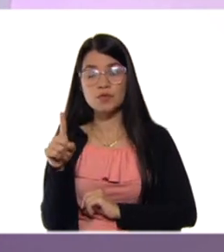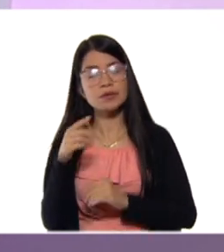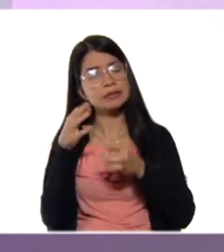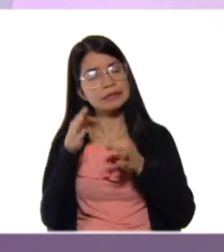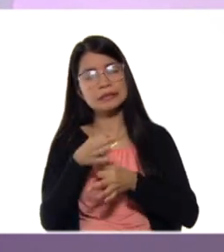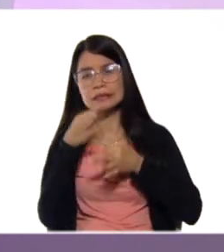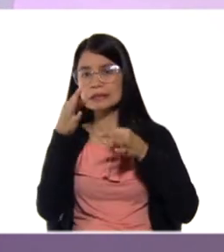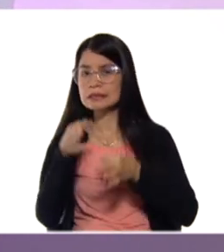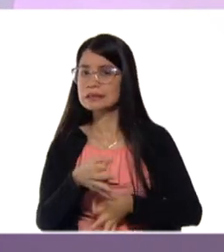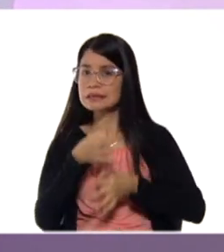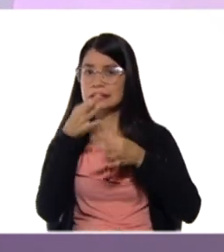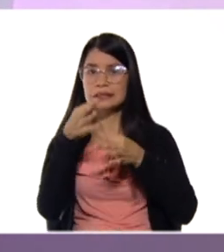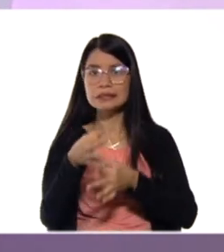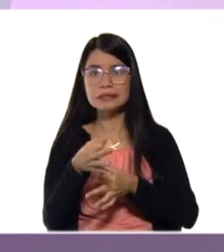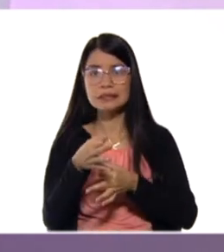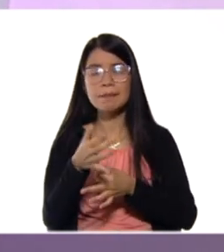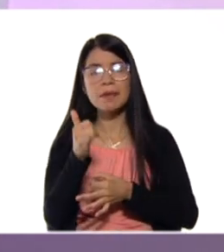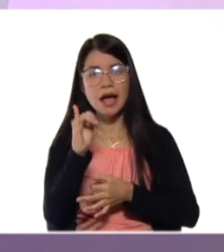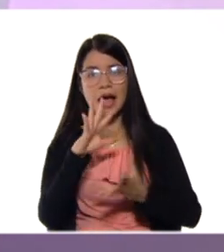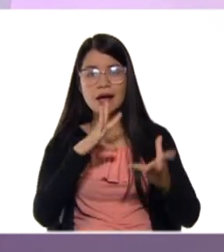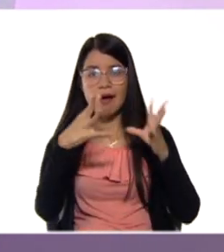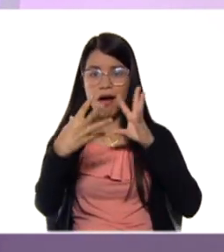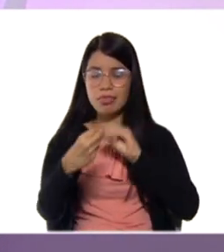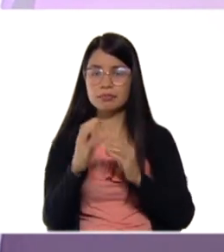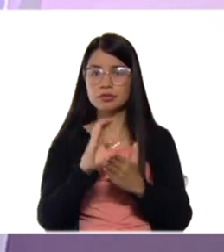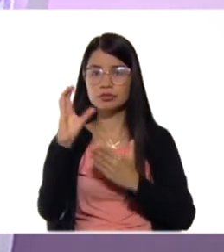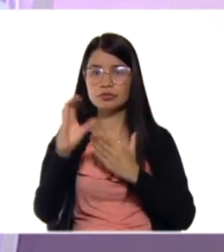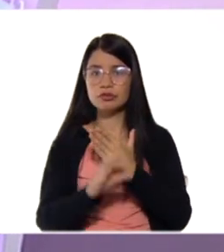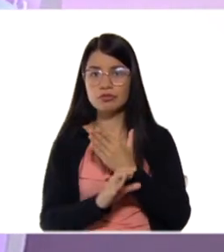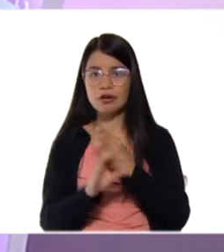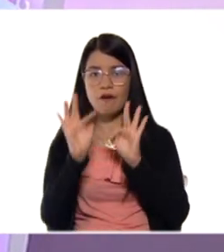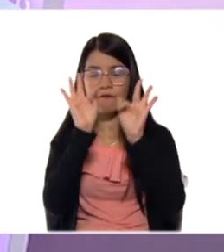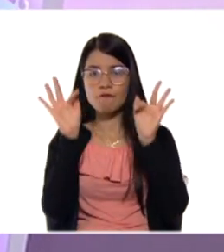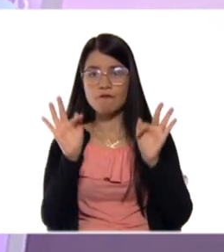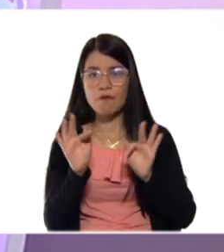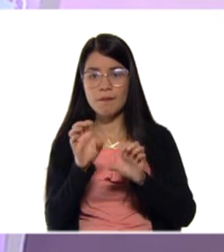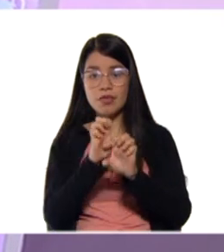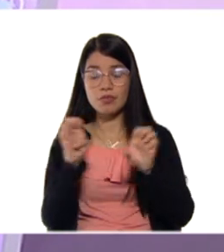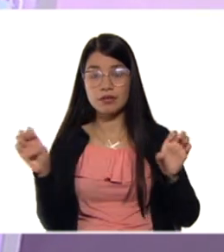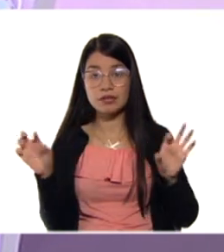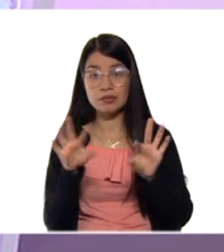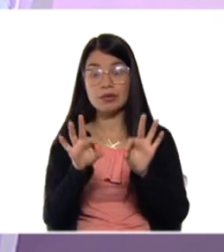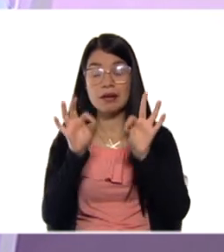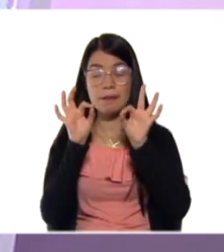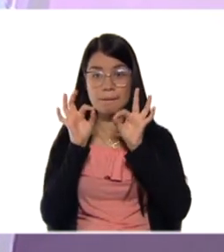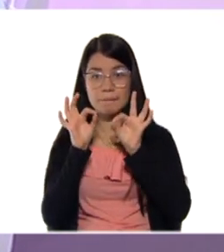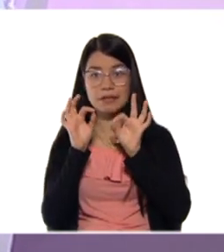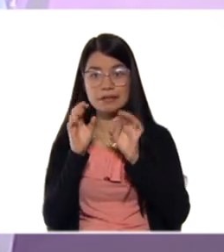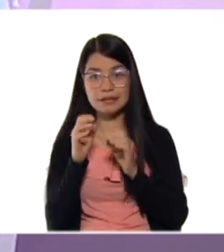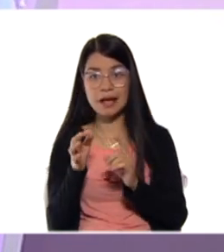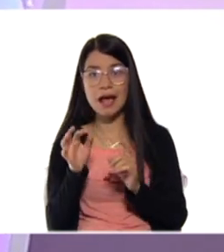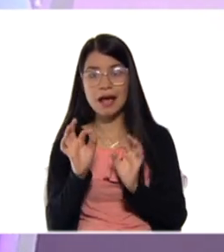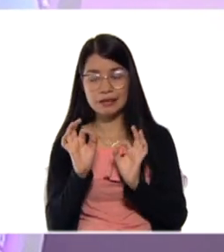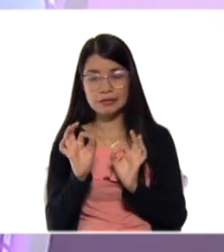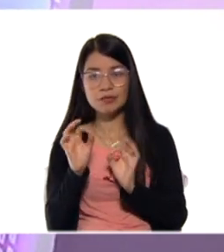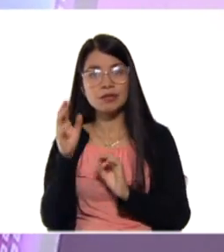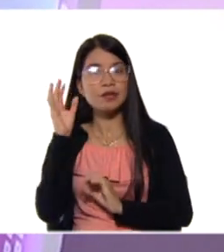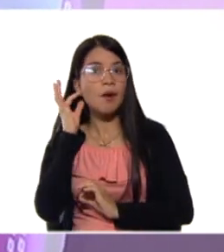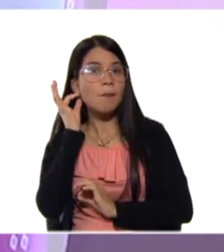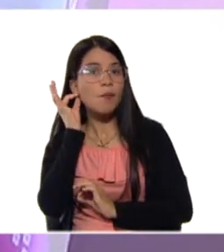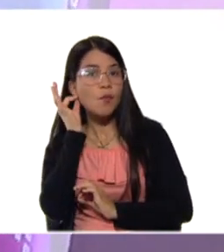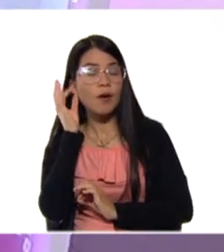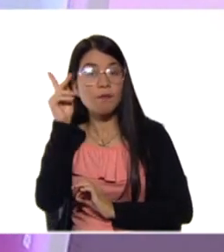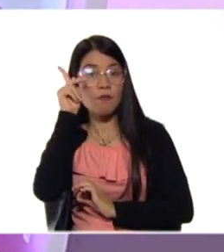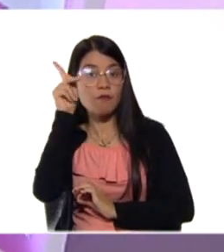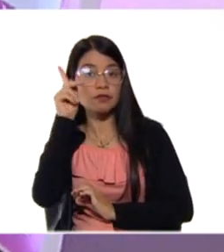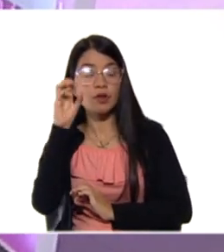contamos con las adaptaciones curriculares de la modalidad de educación especial. Pero especialmente con nuestra profesora Omaira Guerrero.